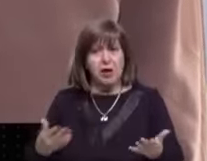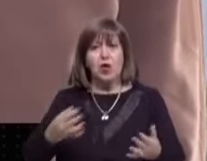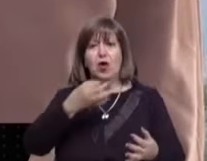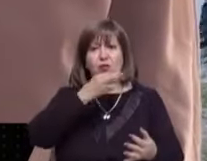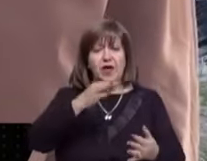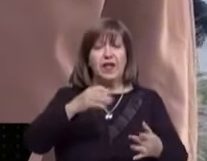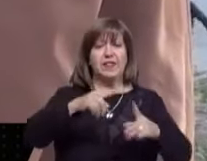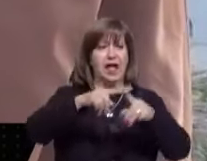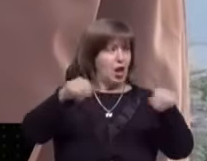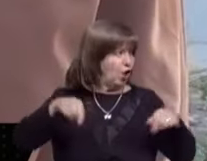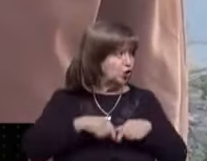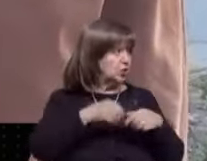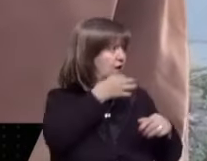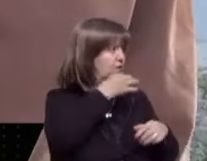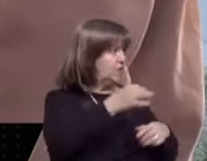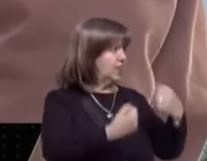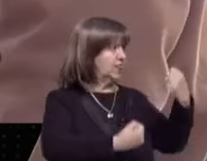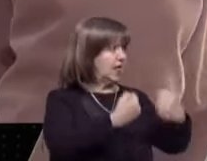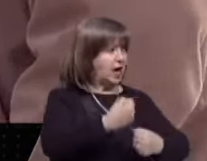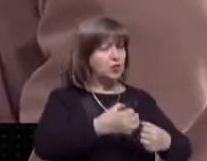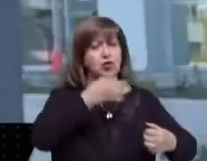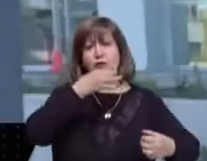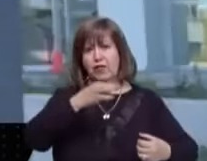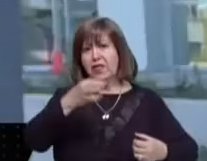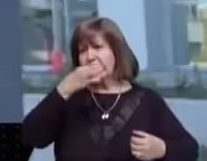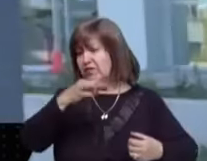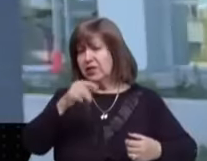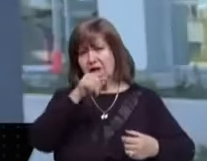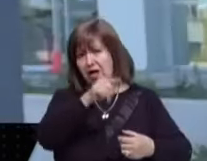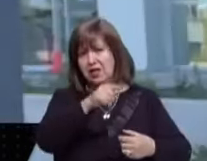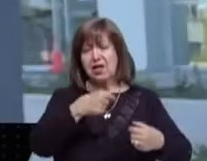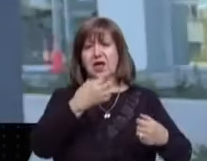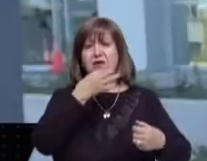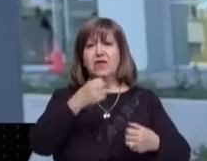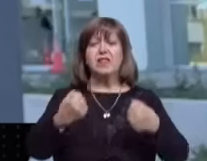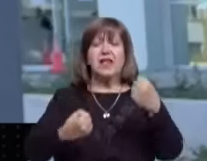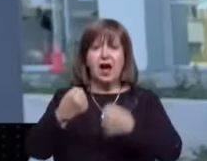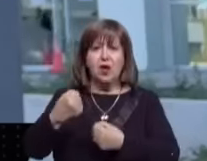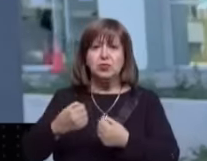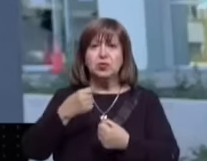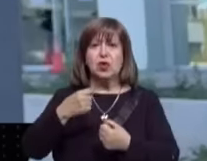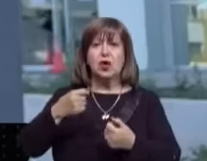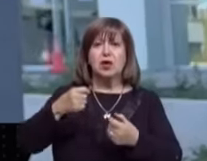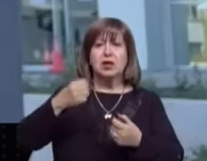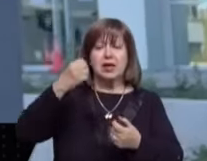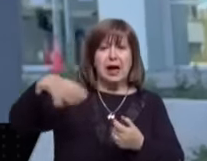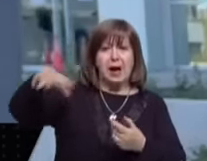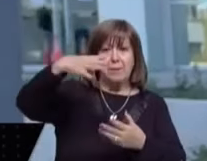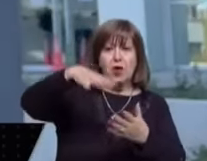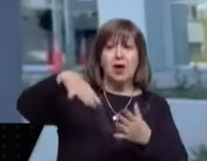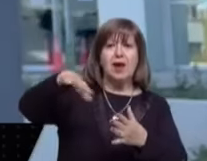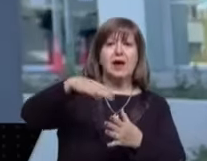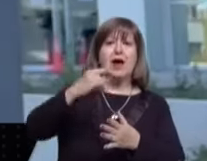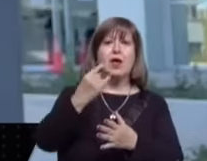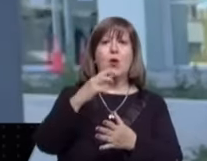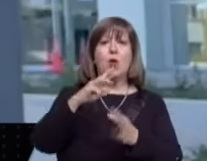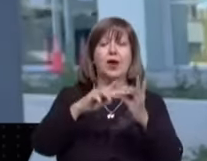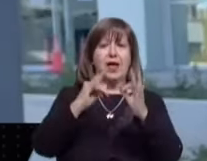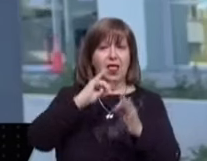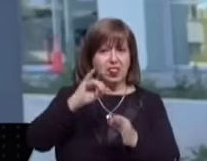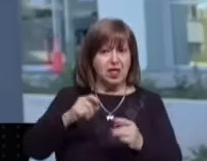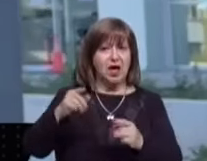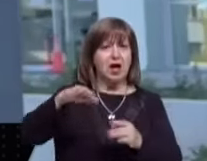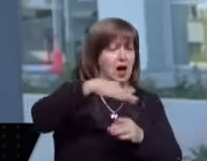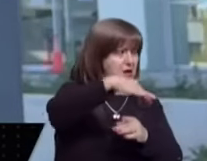lote eh vende autos es una cosa increíble vende autos en un en un descampado en la calle urquisa de El pidio González